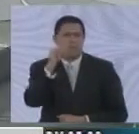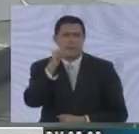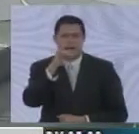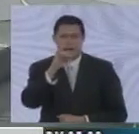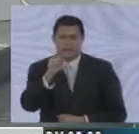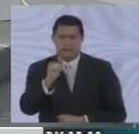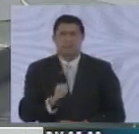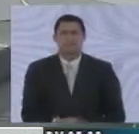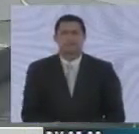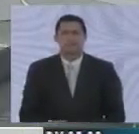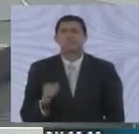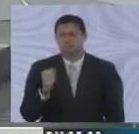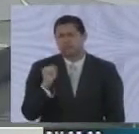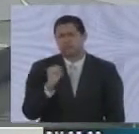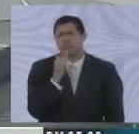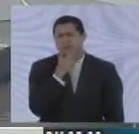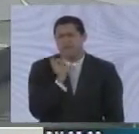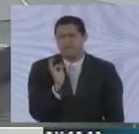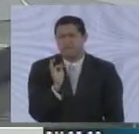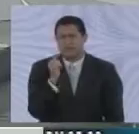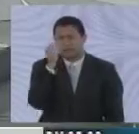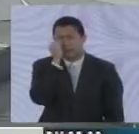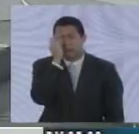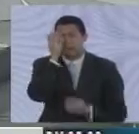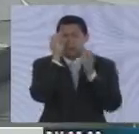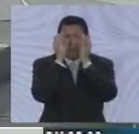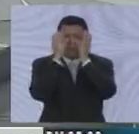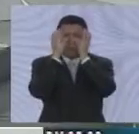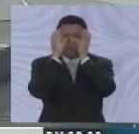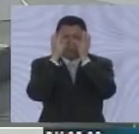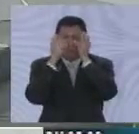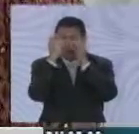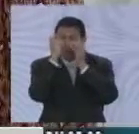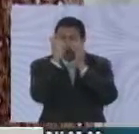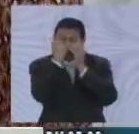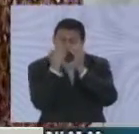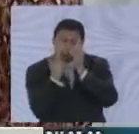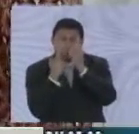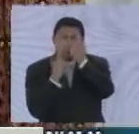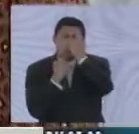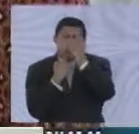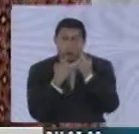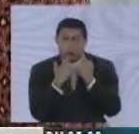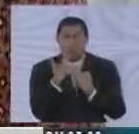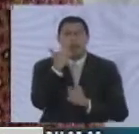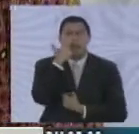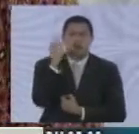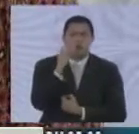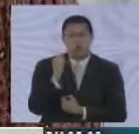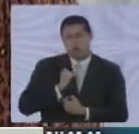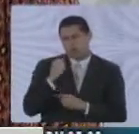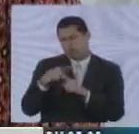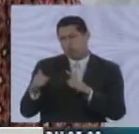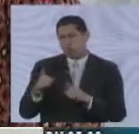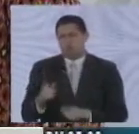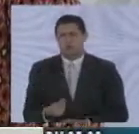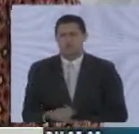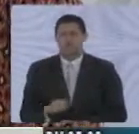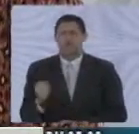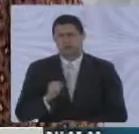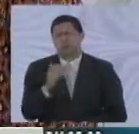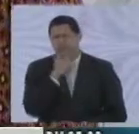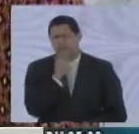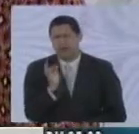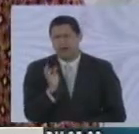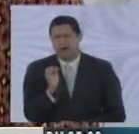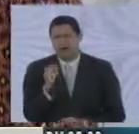Villamizar. Sí, si el cornete está grande y se puede remodelar, bien sea por láser o por cualquier otro procedimiento, sí, porque lo que